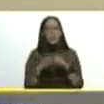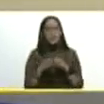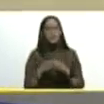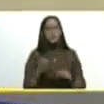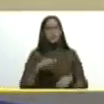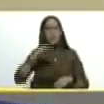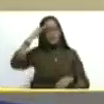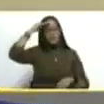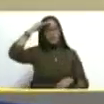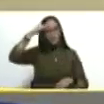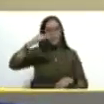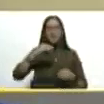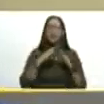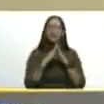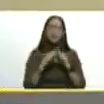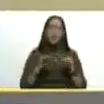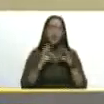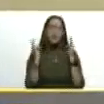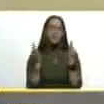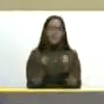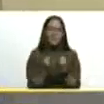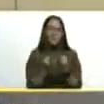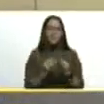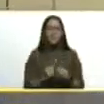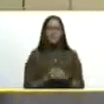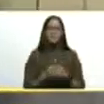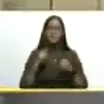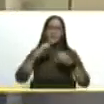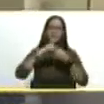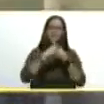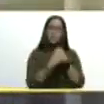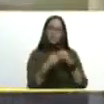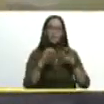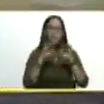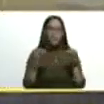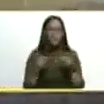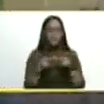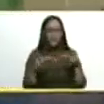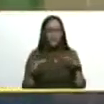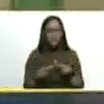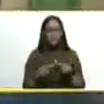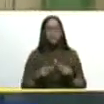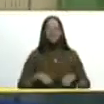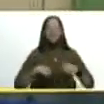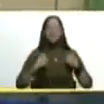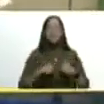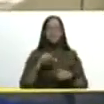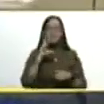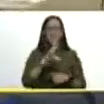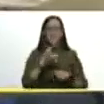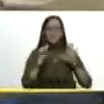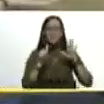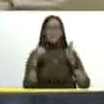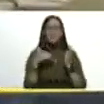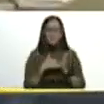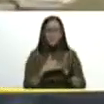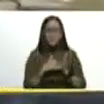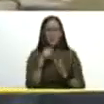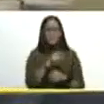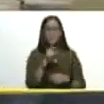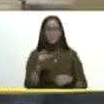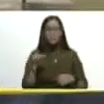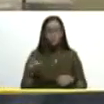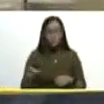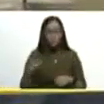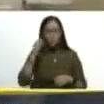Fuerza Armada, toda la familia que se ha vinculado a este espacio. Estamos hablando de más de 36.000 personas,